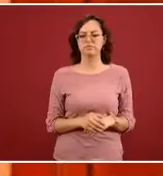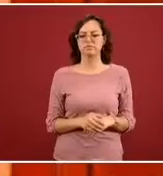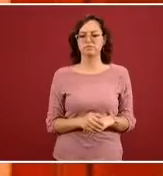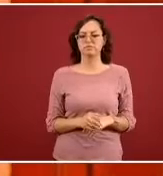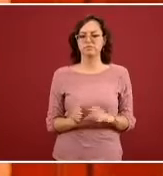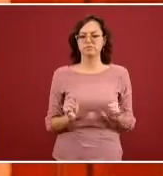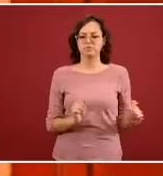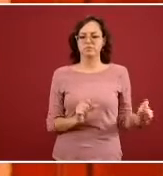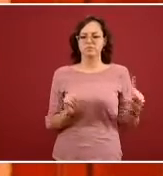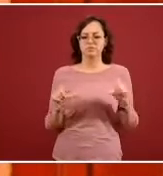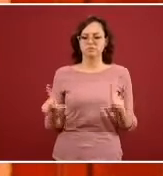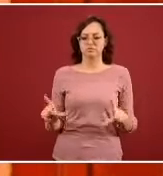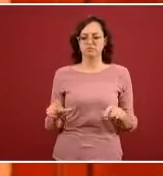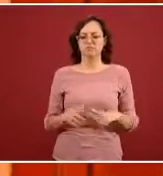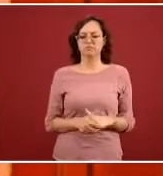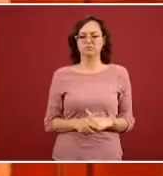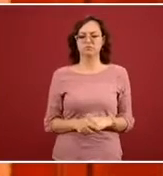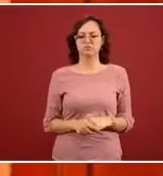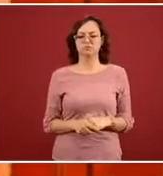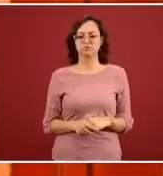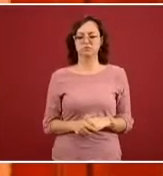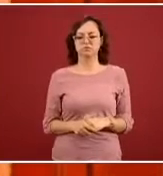siguiente.